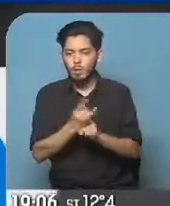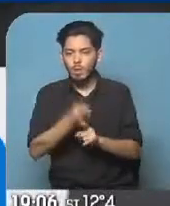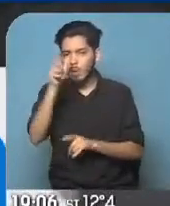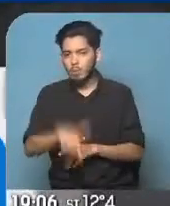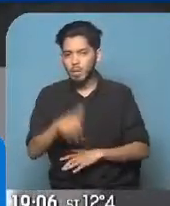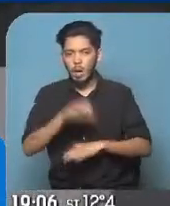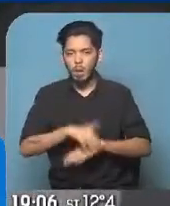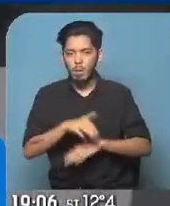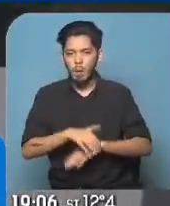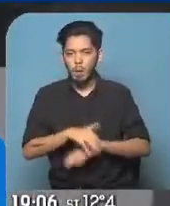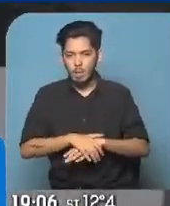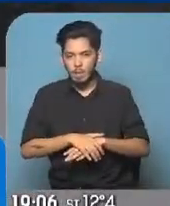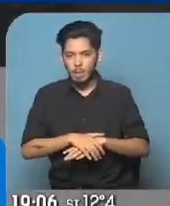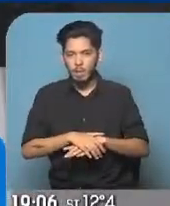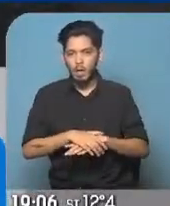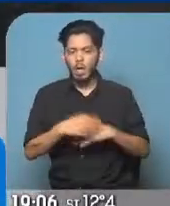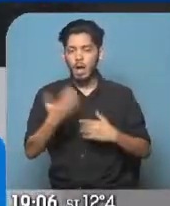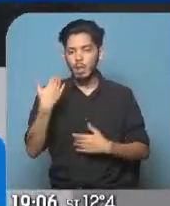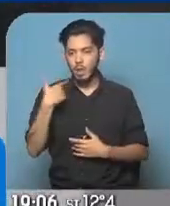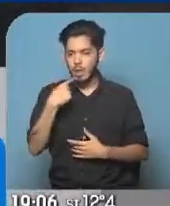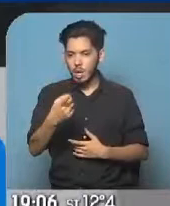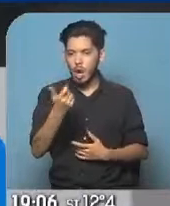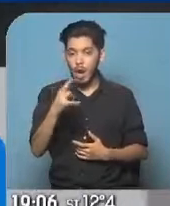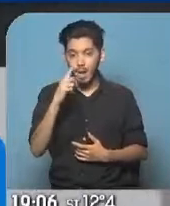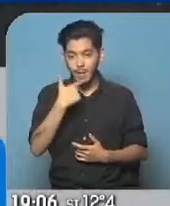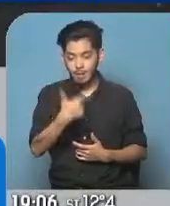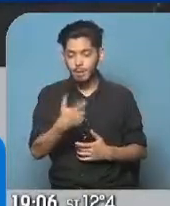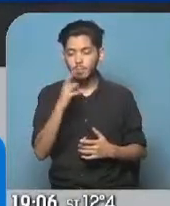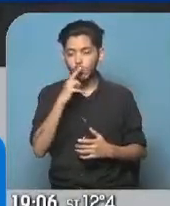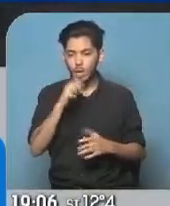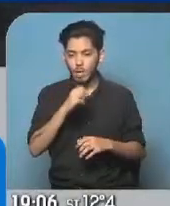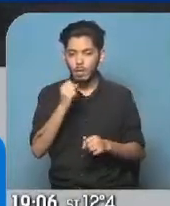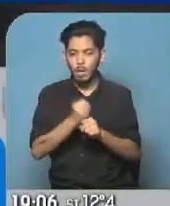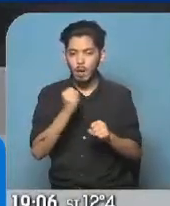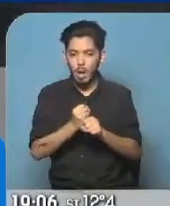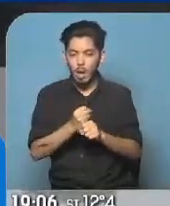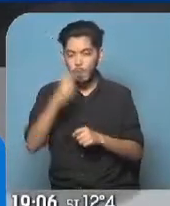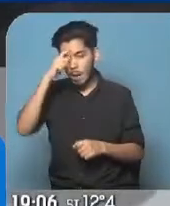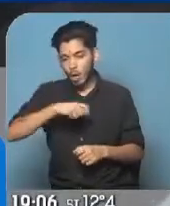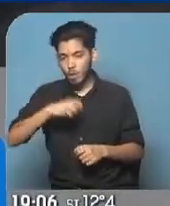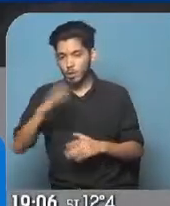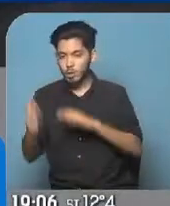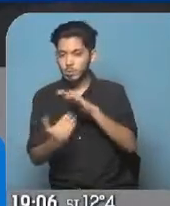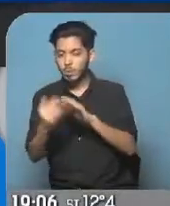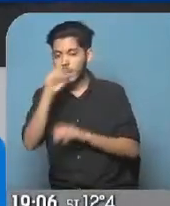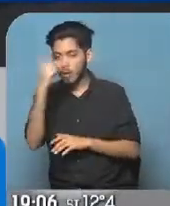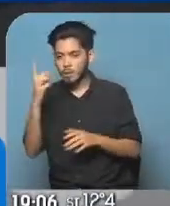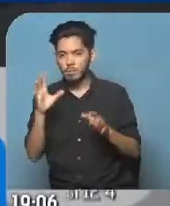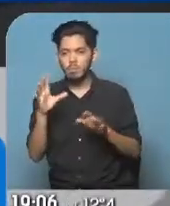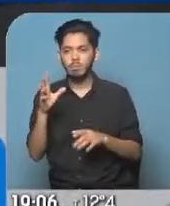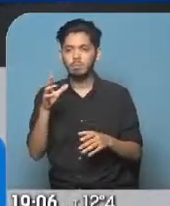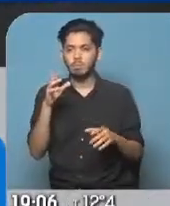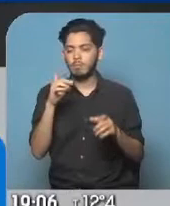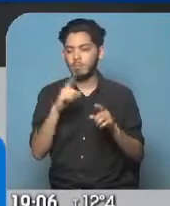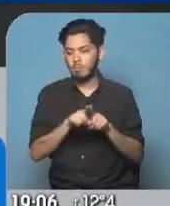como dijo la doctora aria es la perito que trabaja para la corte suprema de la nación con todas sus credenciales maestrías